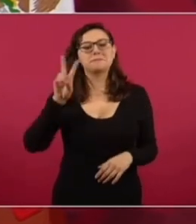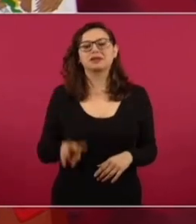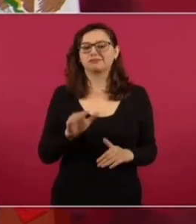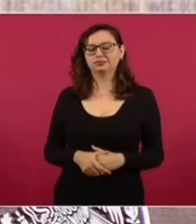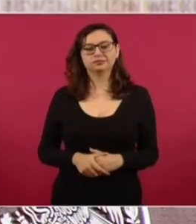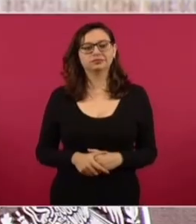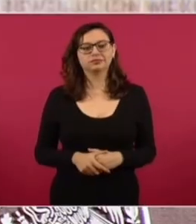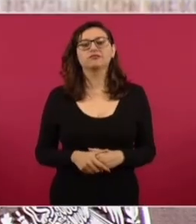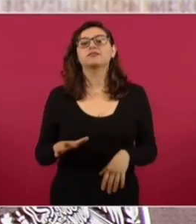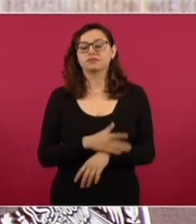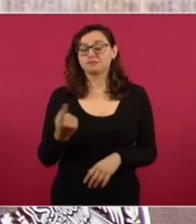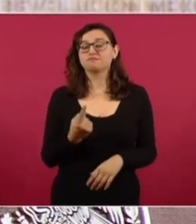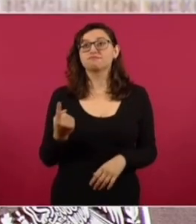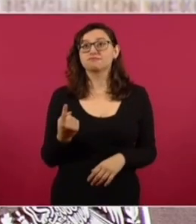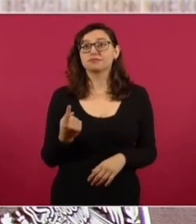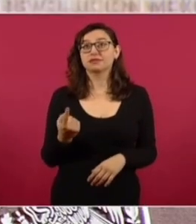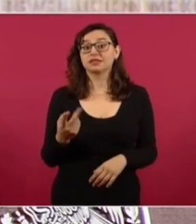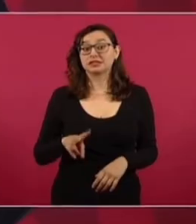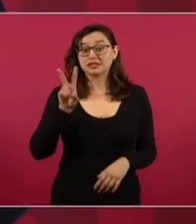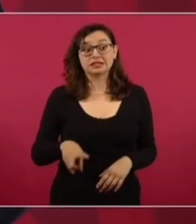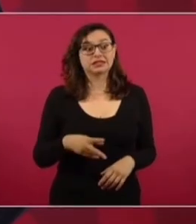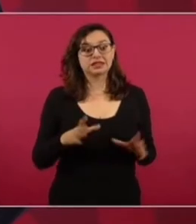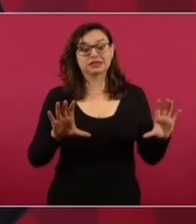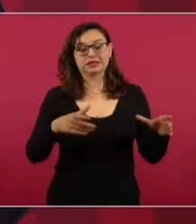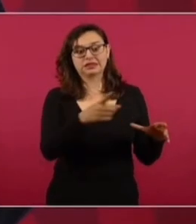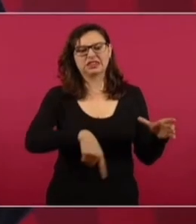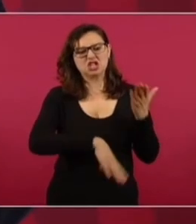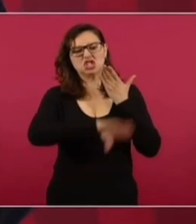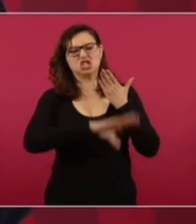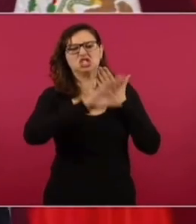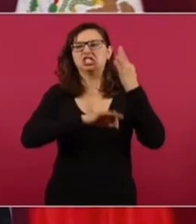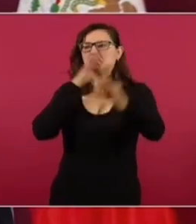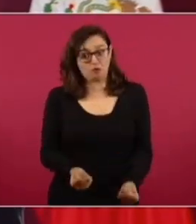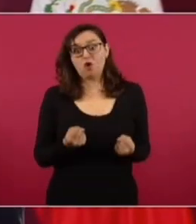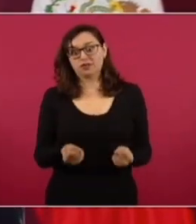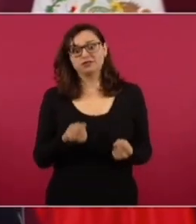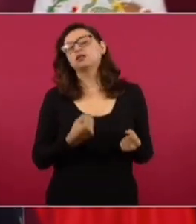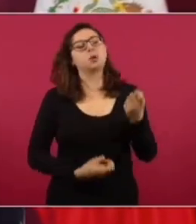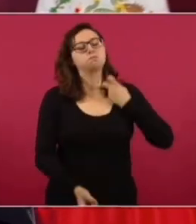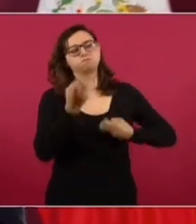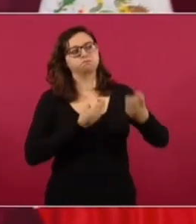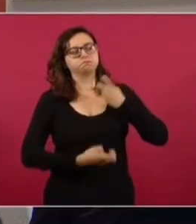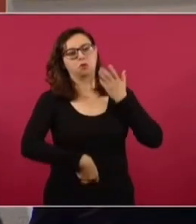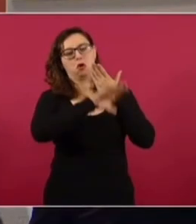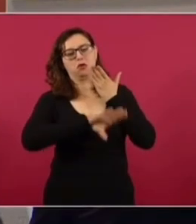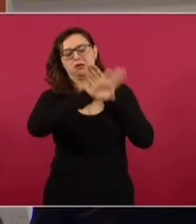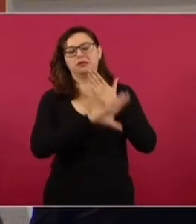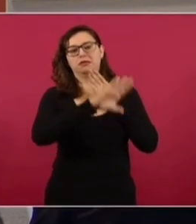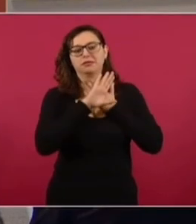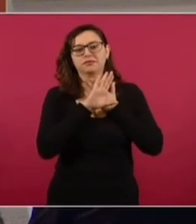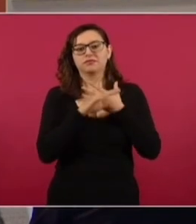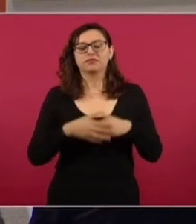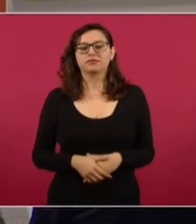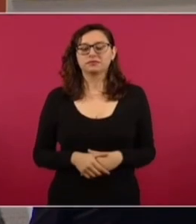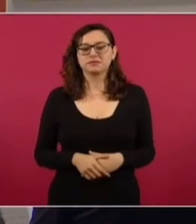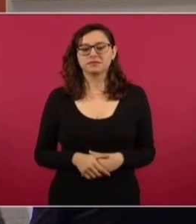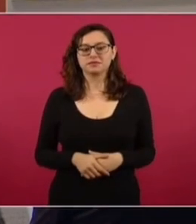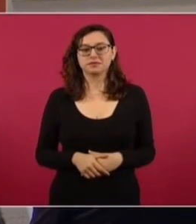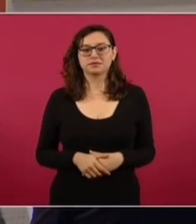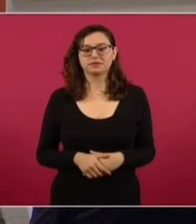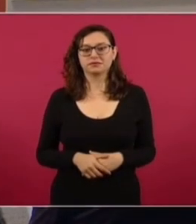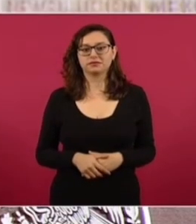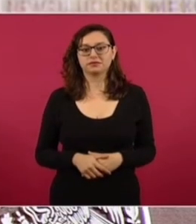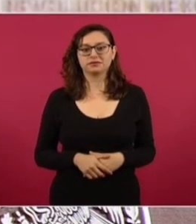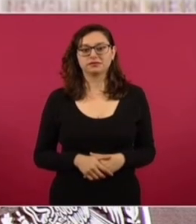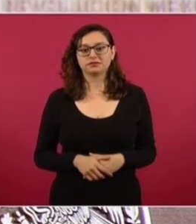del mundo para el que vaya que está fuerte la campaña en contra hamas por un